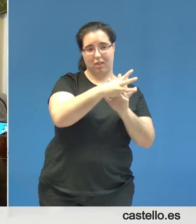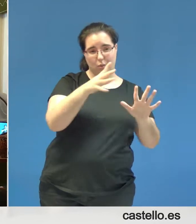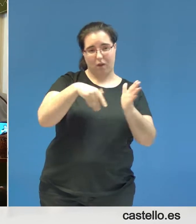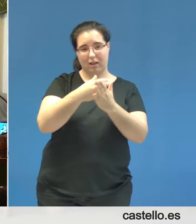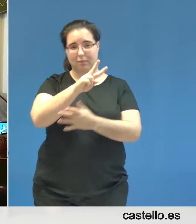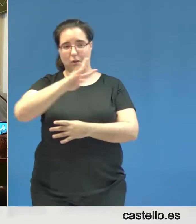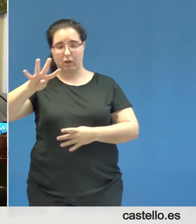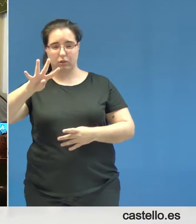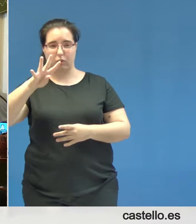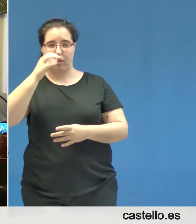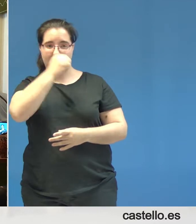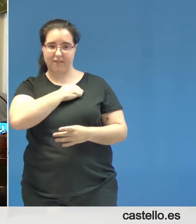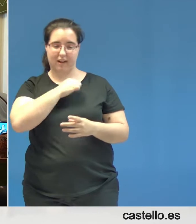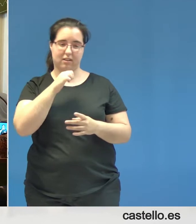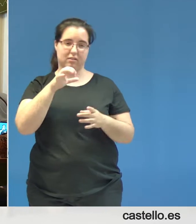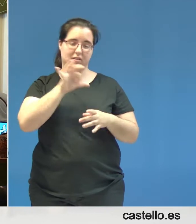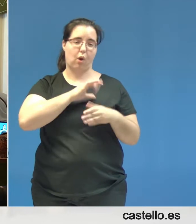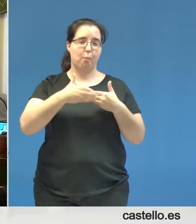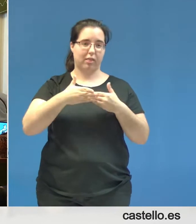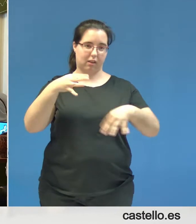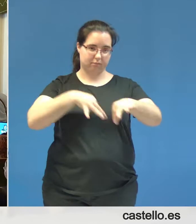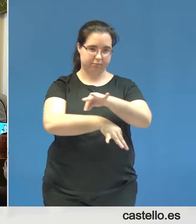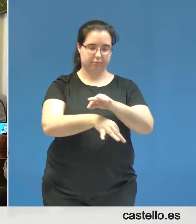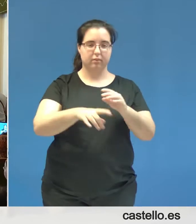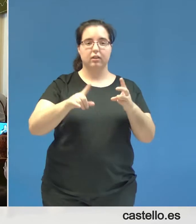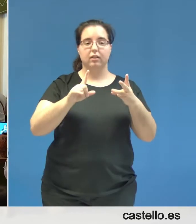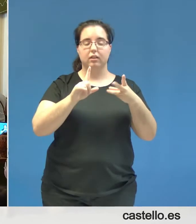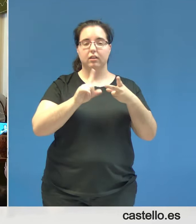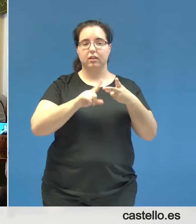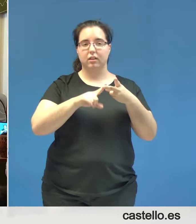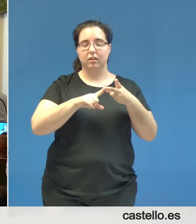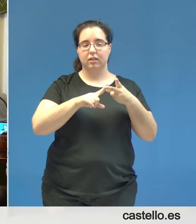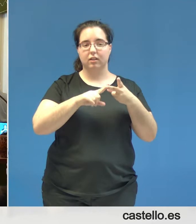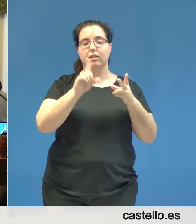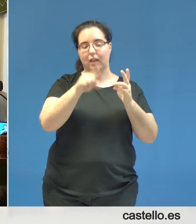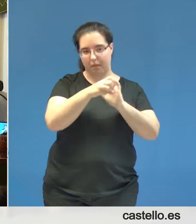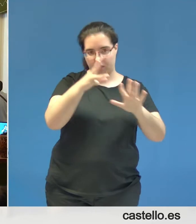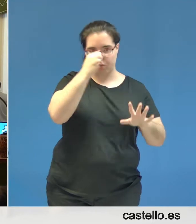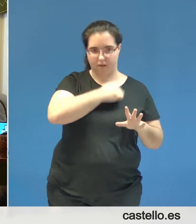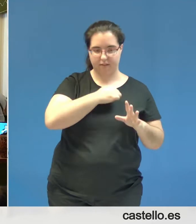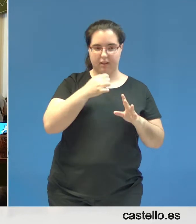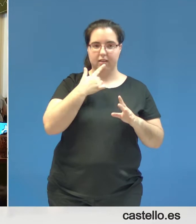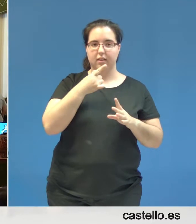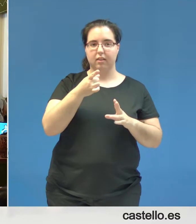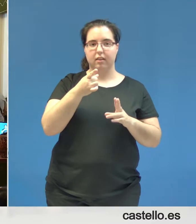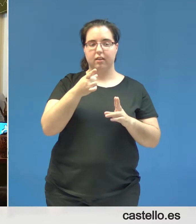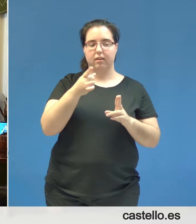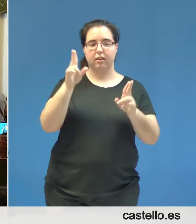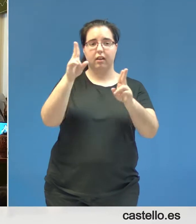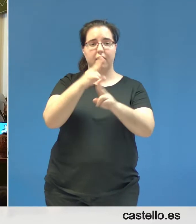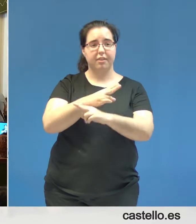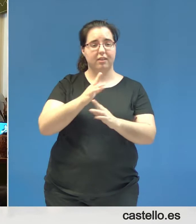señora teniente alcalde Patricia Puerta. Decreto 3543, de fecha también 18 de abril, se dispone el cese de don Alfonso Segura